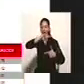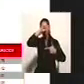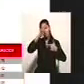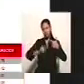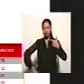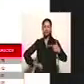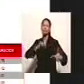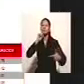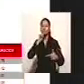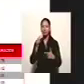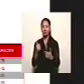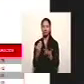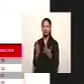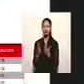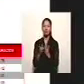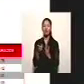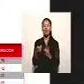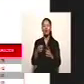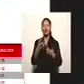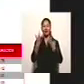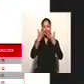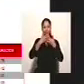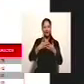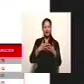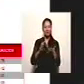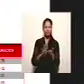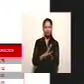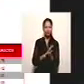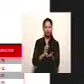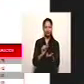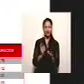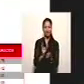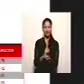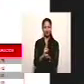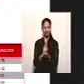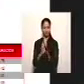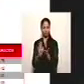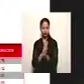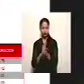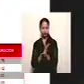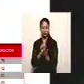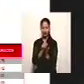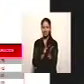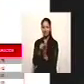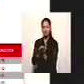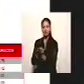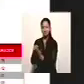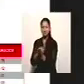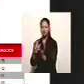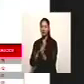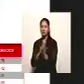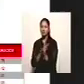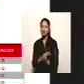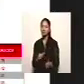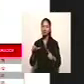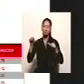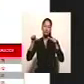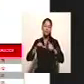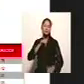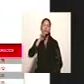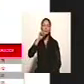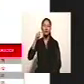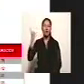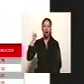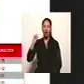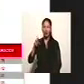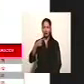en cuanto a la facturación de las empresas, tuvimos también uno de los peores trimestres de los últimos 17